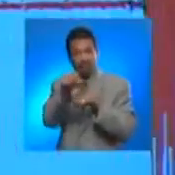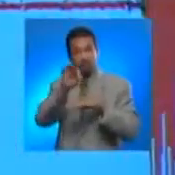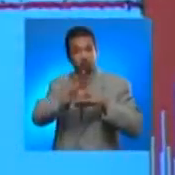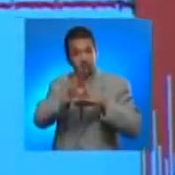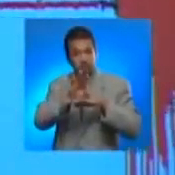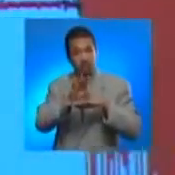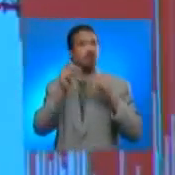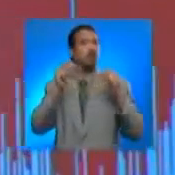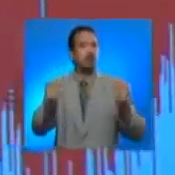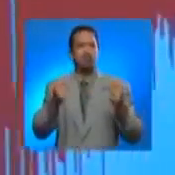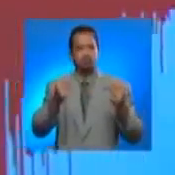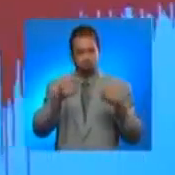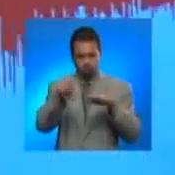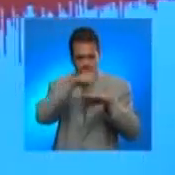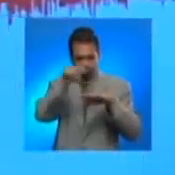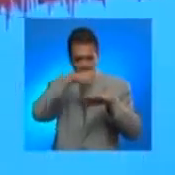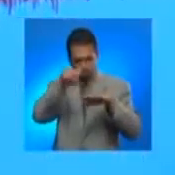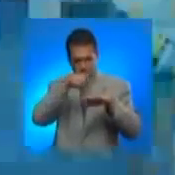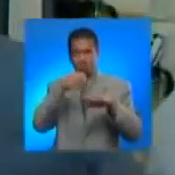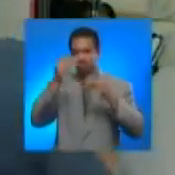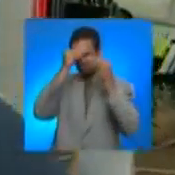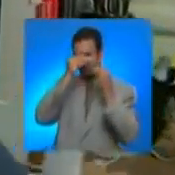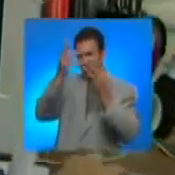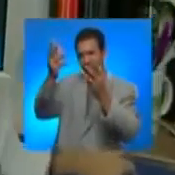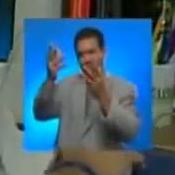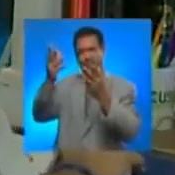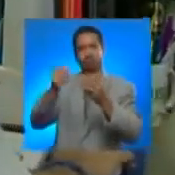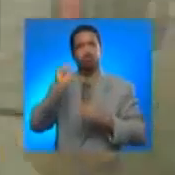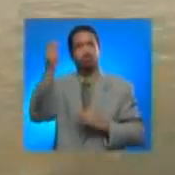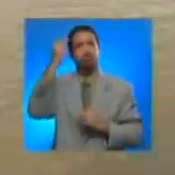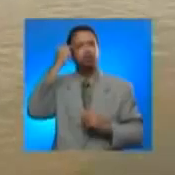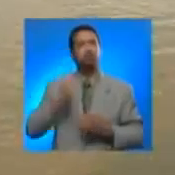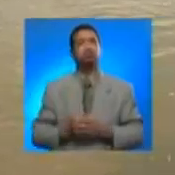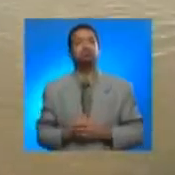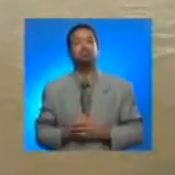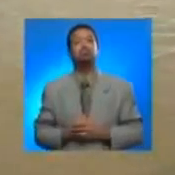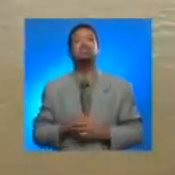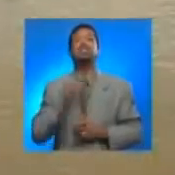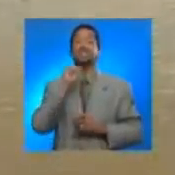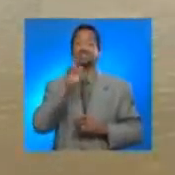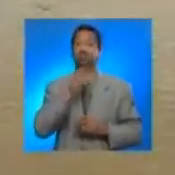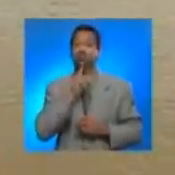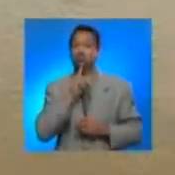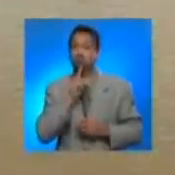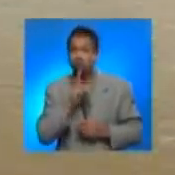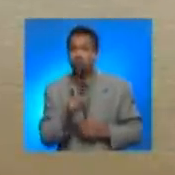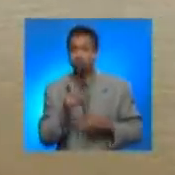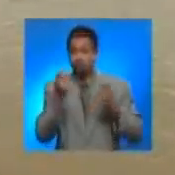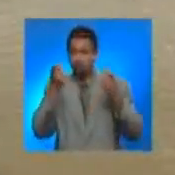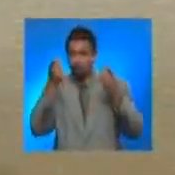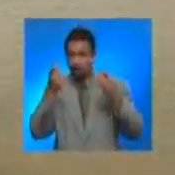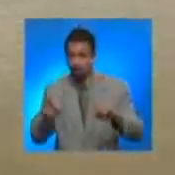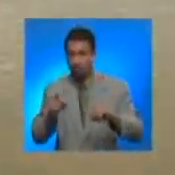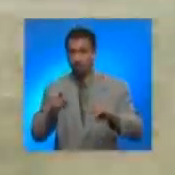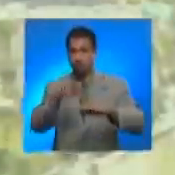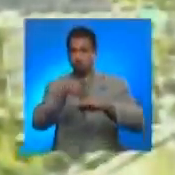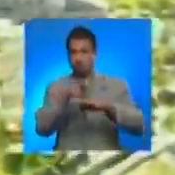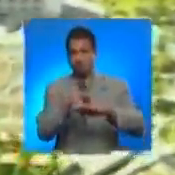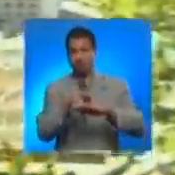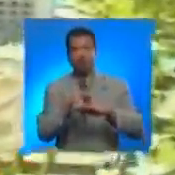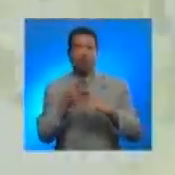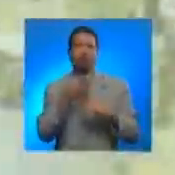alerta alguno. Aquí es crítico contar con una población que pueda reconocer y actuar sobre cambios significativos en